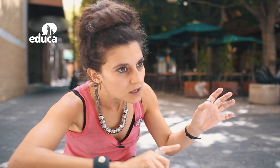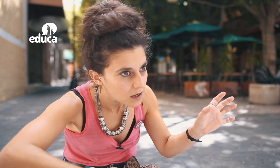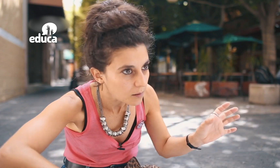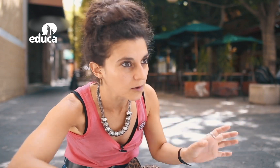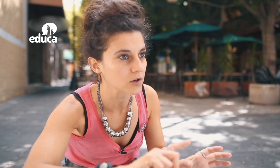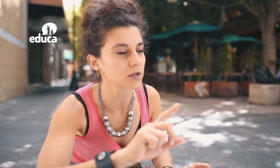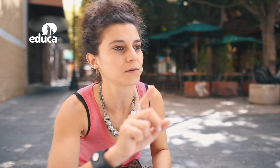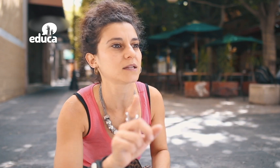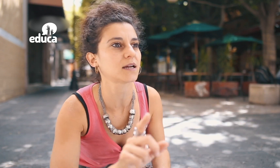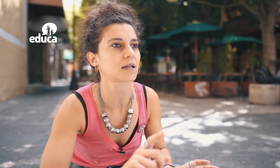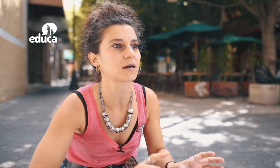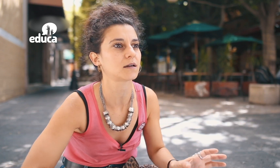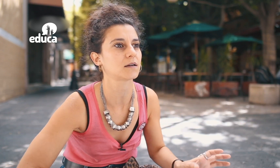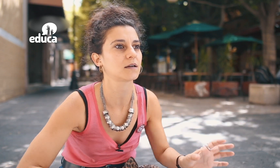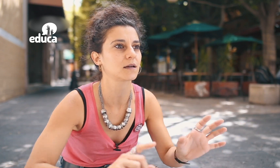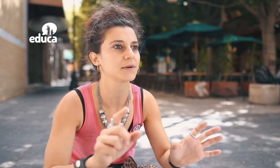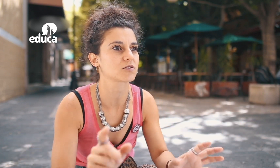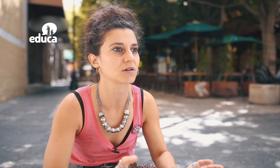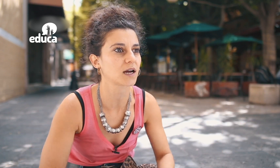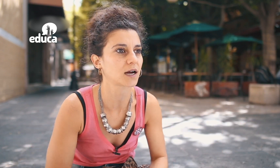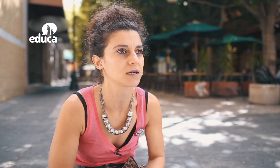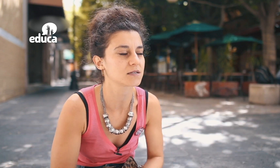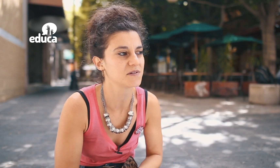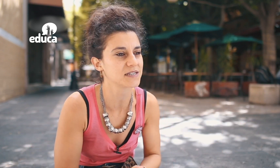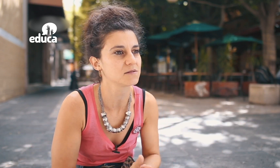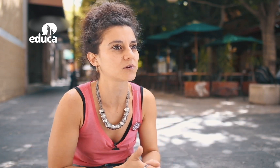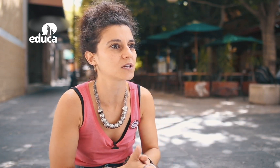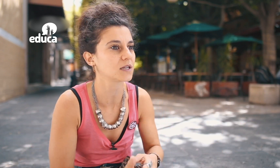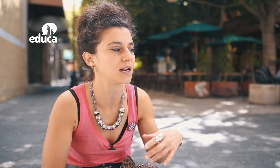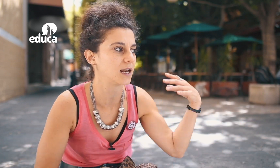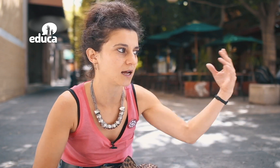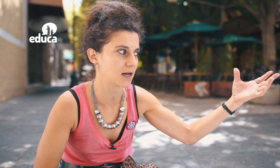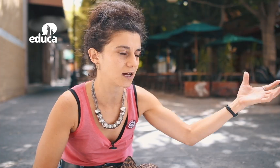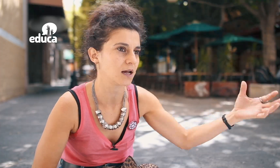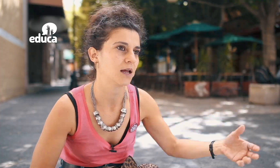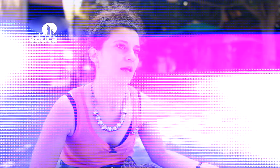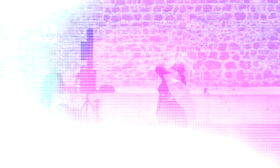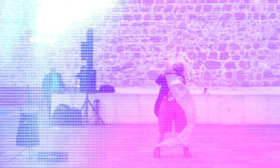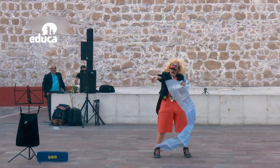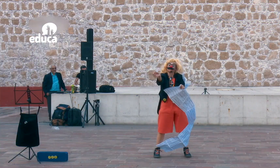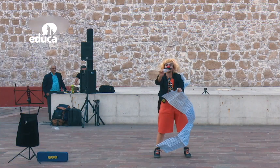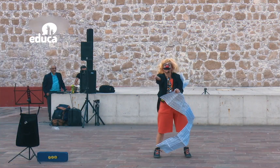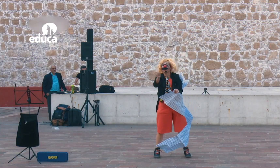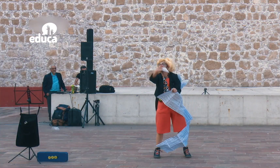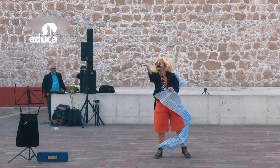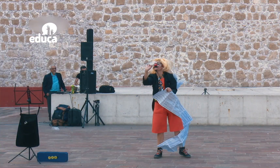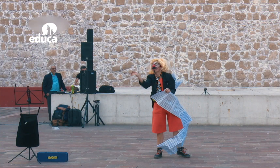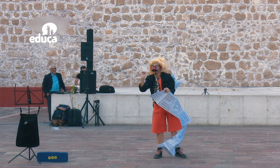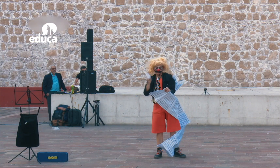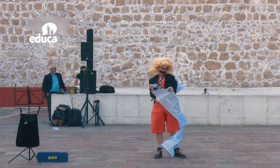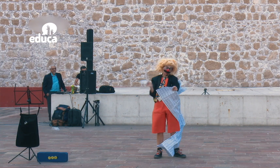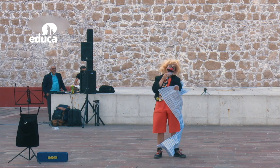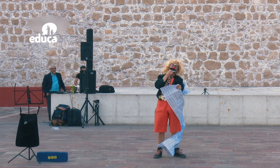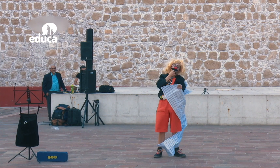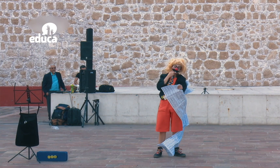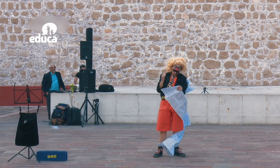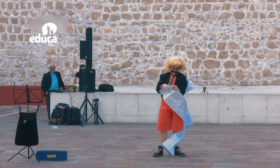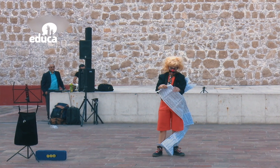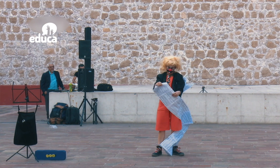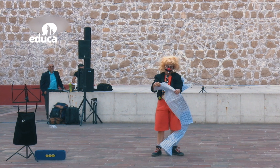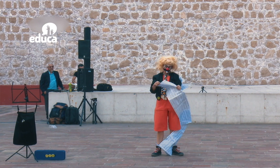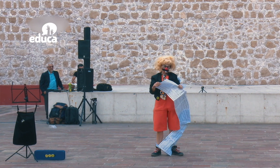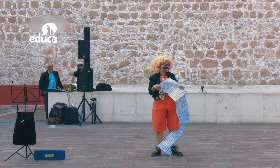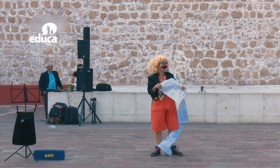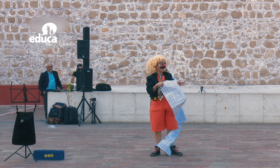las rítmicas, por dónde va a andar esta personaja. Sí me parece importante la participación de una dirección.